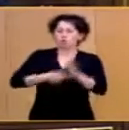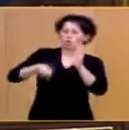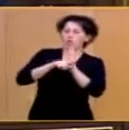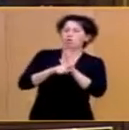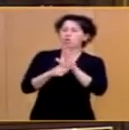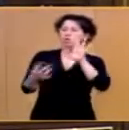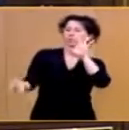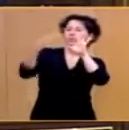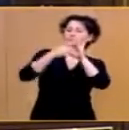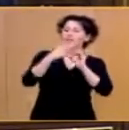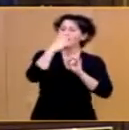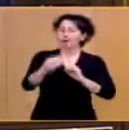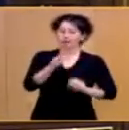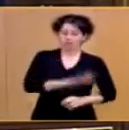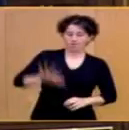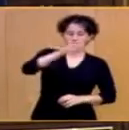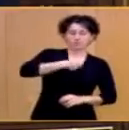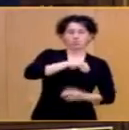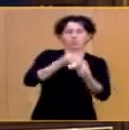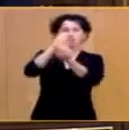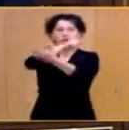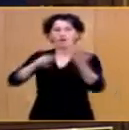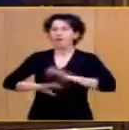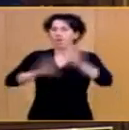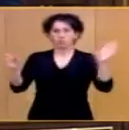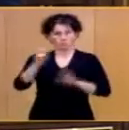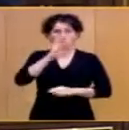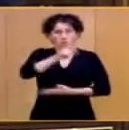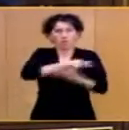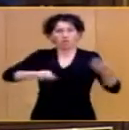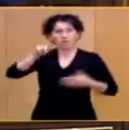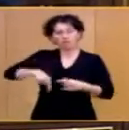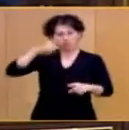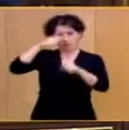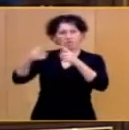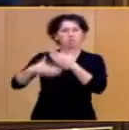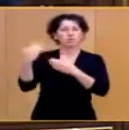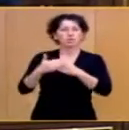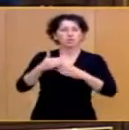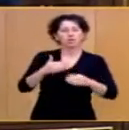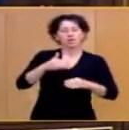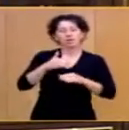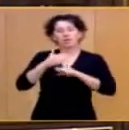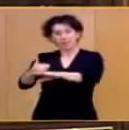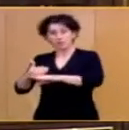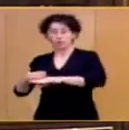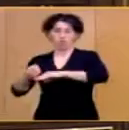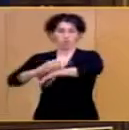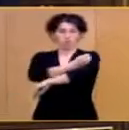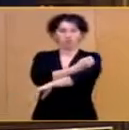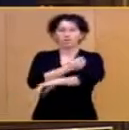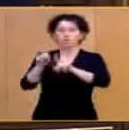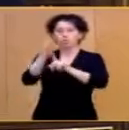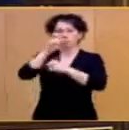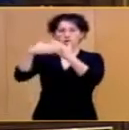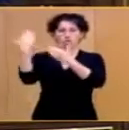por AVE con la meseta, ya que para Galicia es igualmente importante la modernización de su red ferroviaria interior, la adecuación del resto